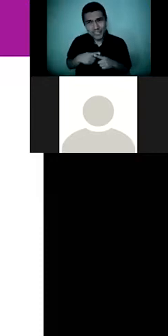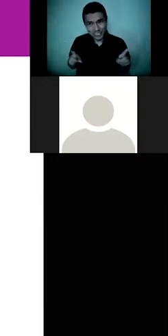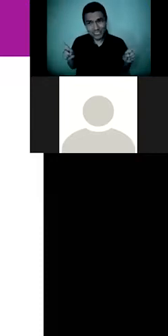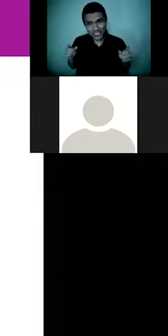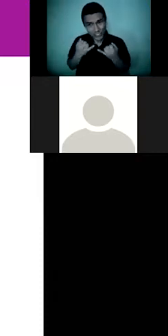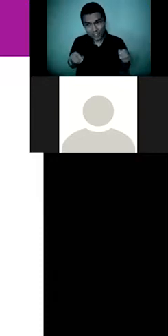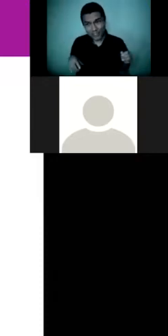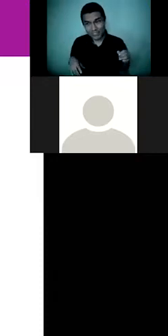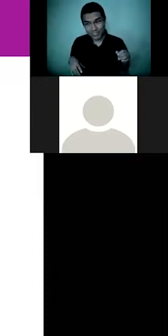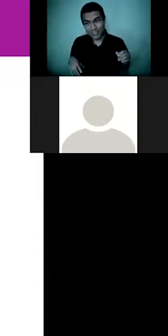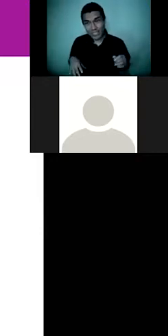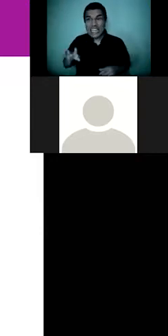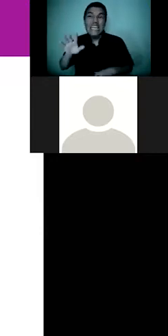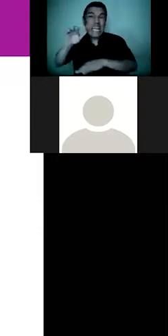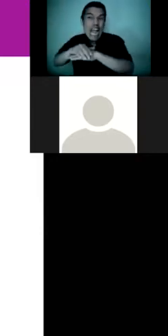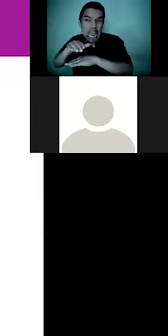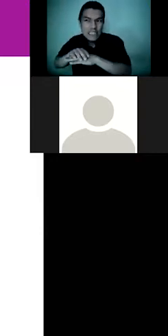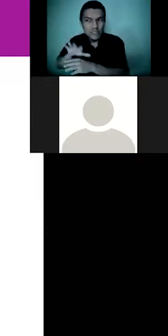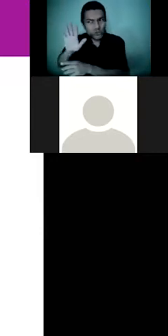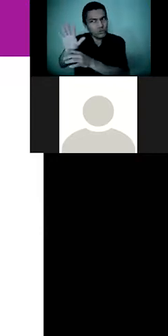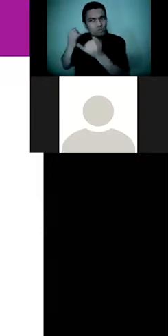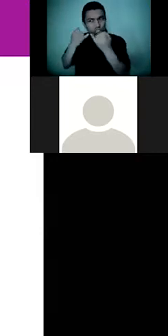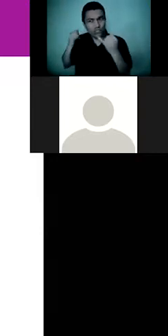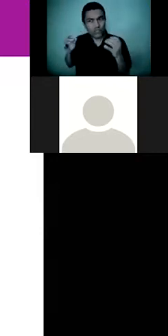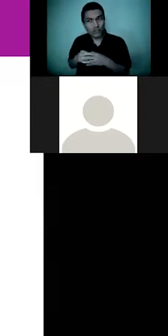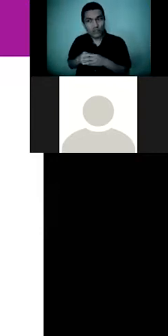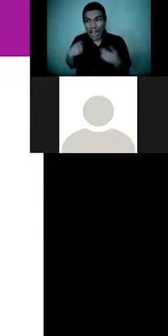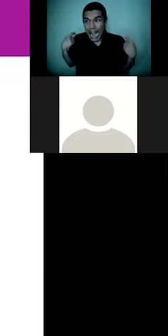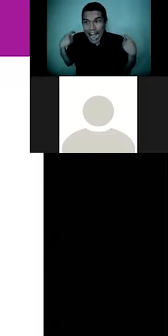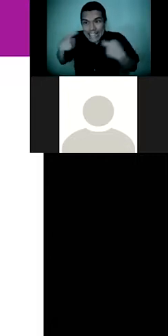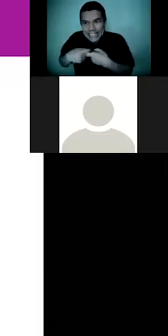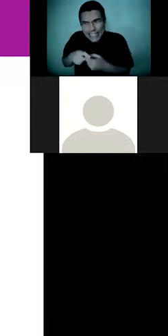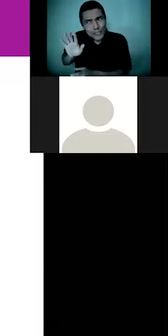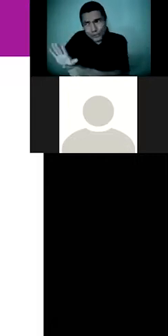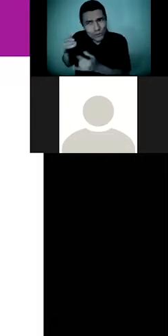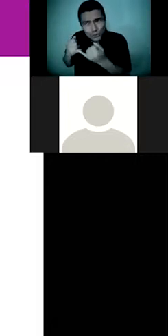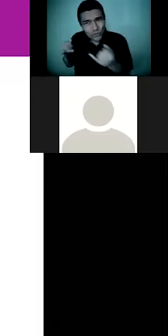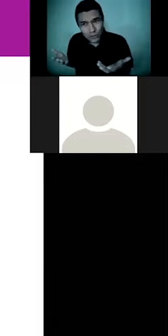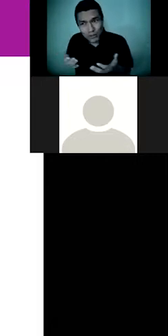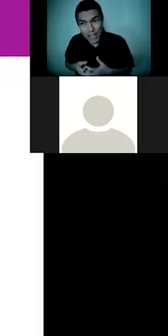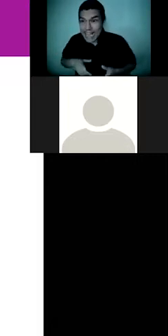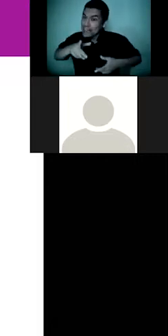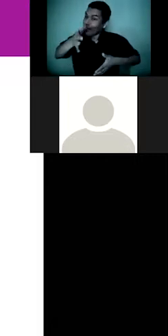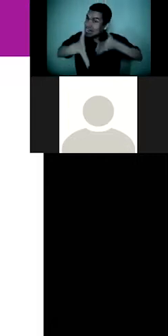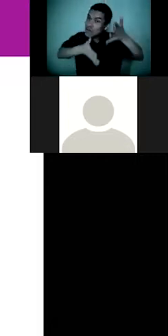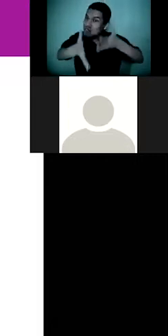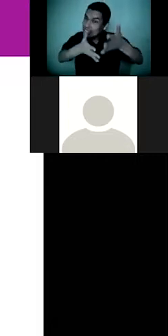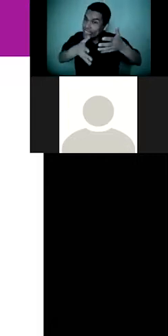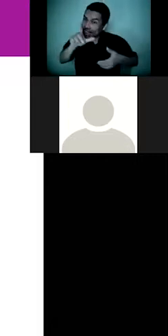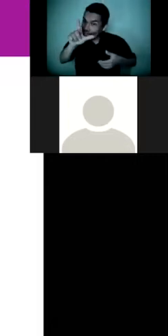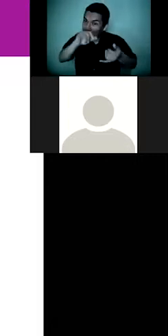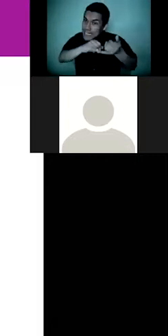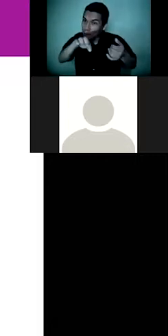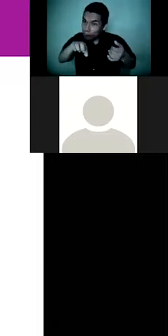son diferentes. Sí, son diferentes, son idiomas, pero el inglés es tu idioma. El castellano, las personas tienen su